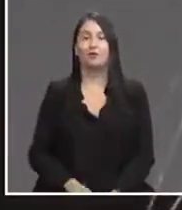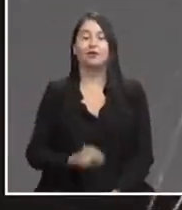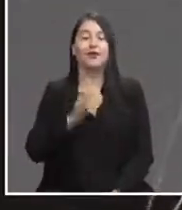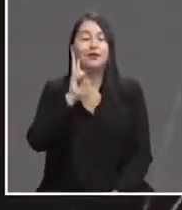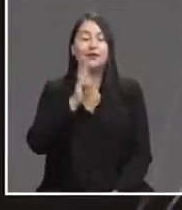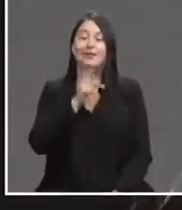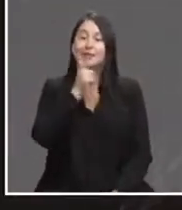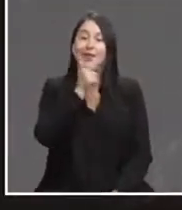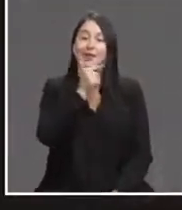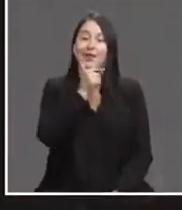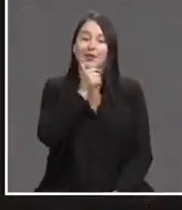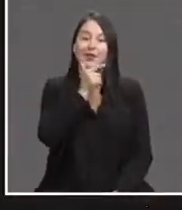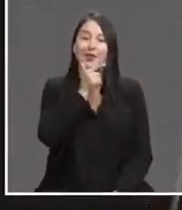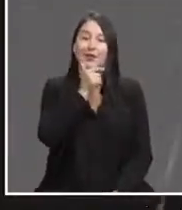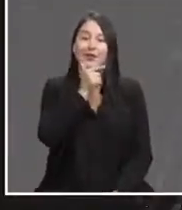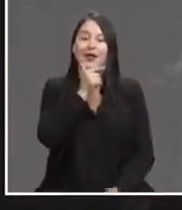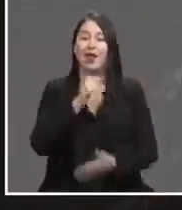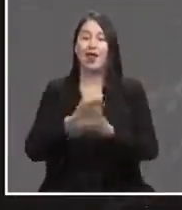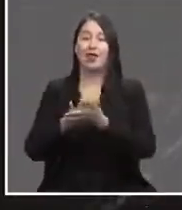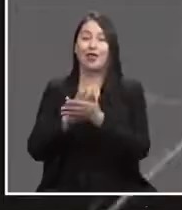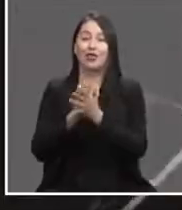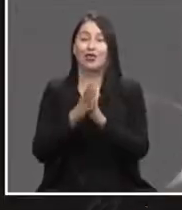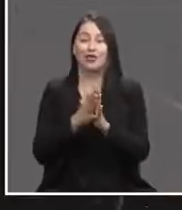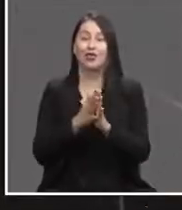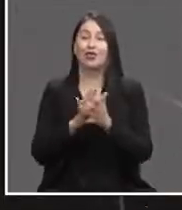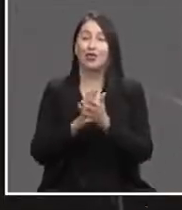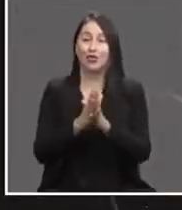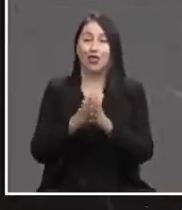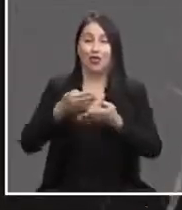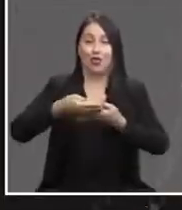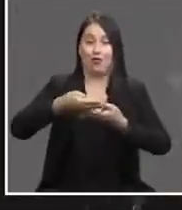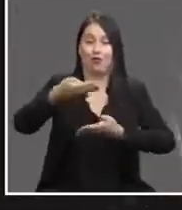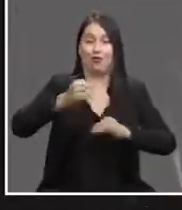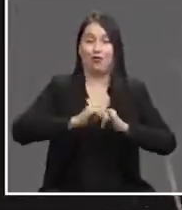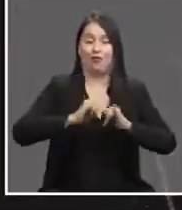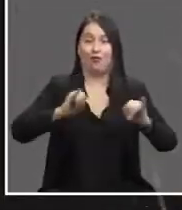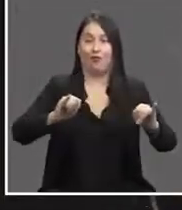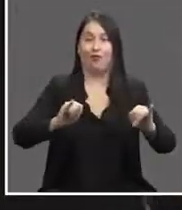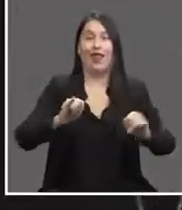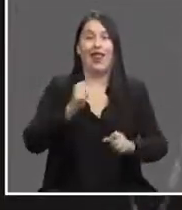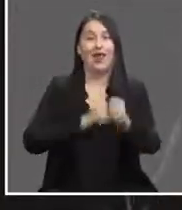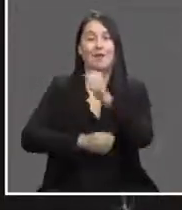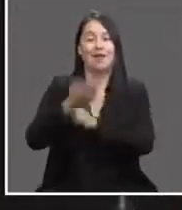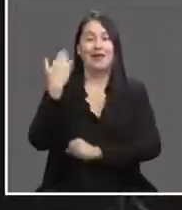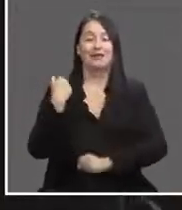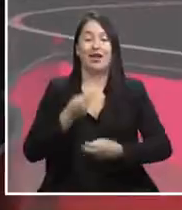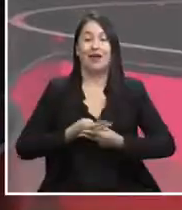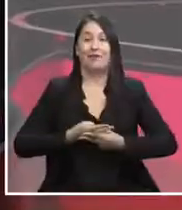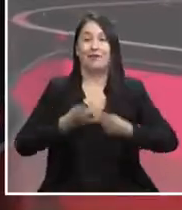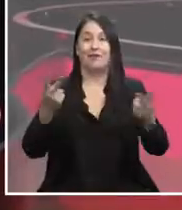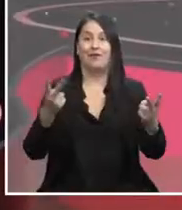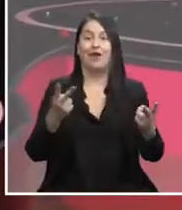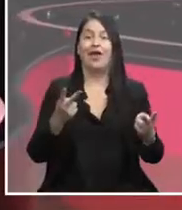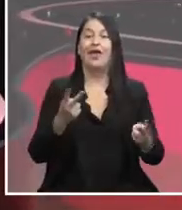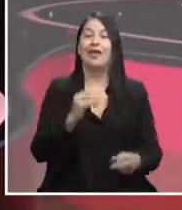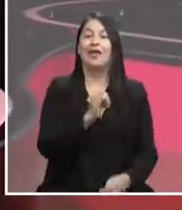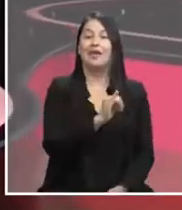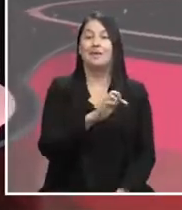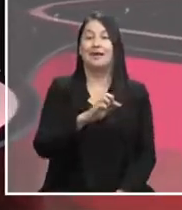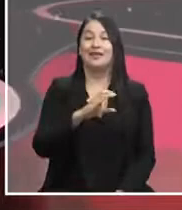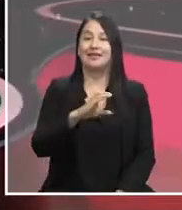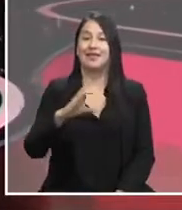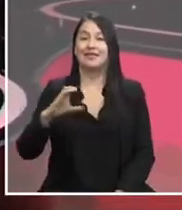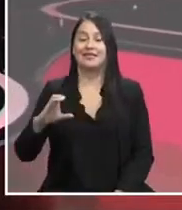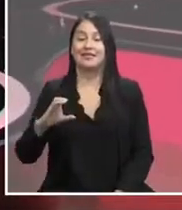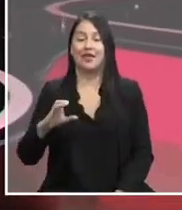a dudas, todos los reportes y el reporte del año pasado que publicó el IPCC fue realmente brutal para el mundo y